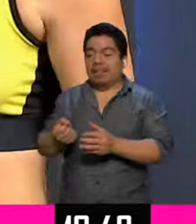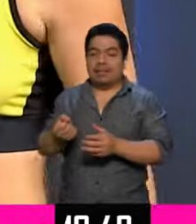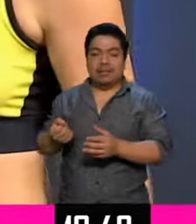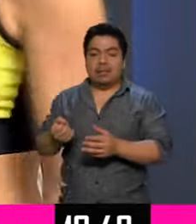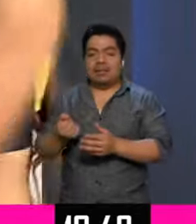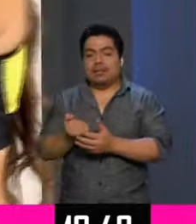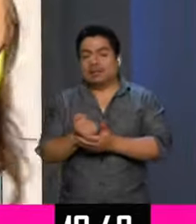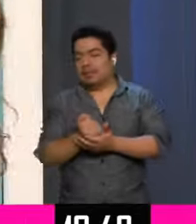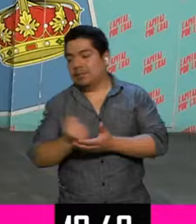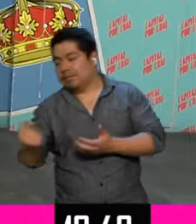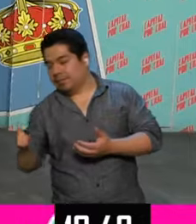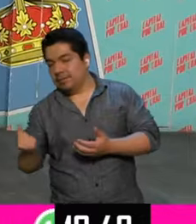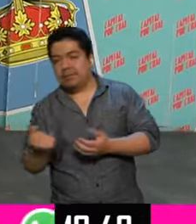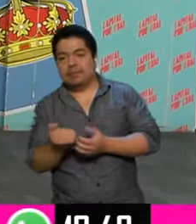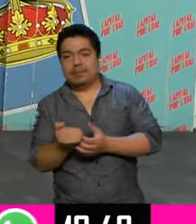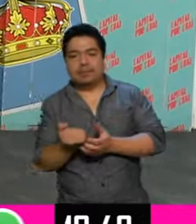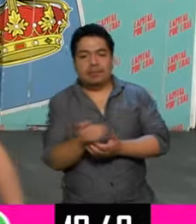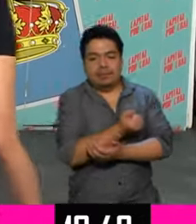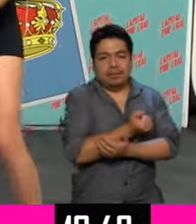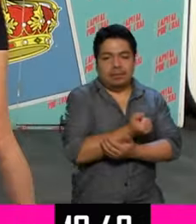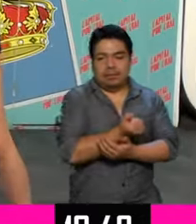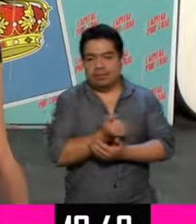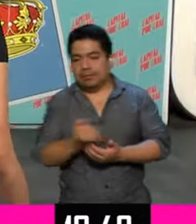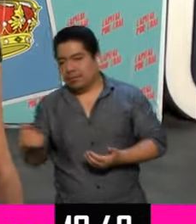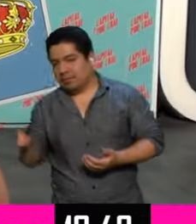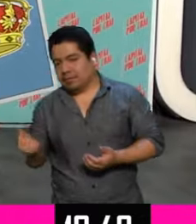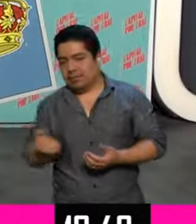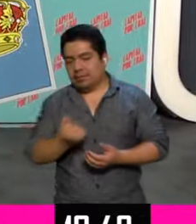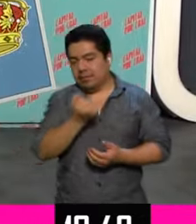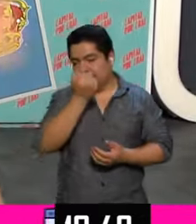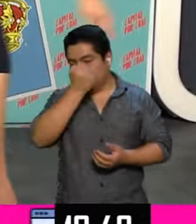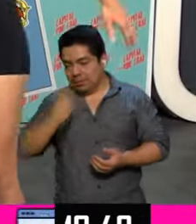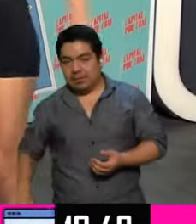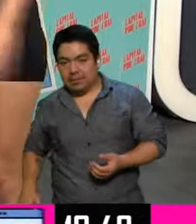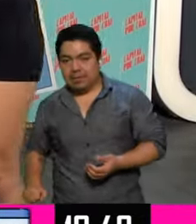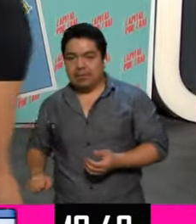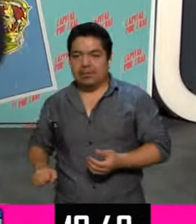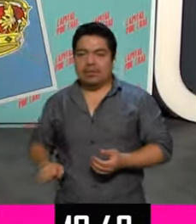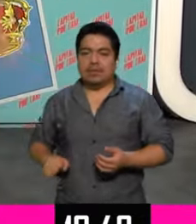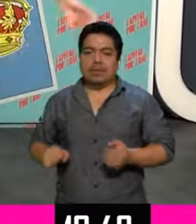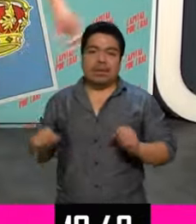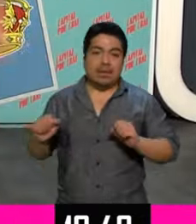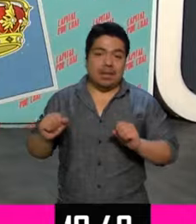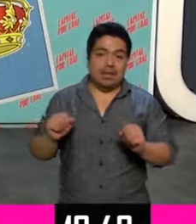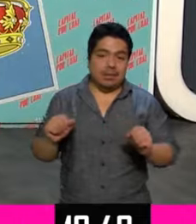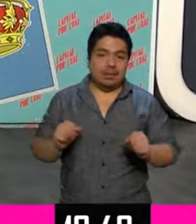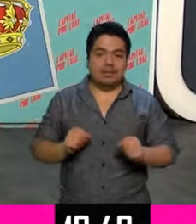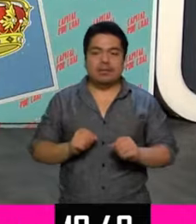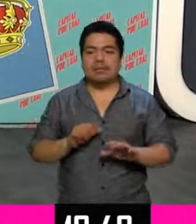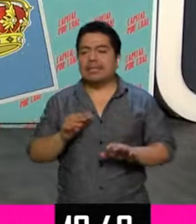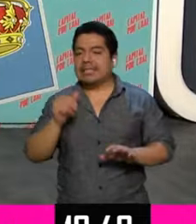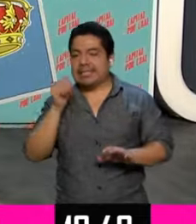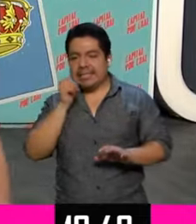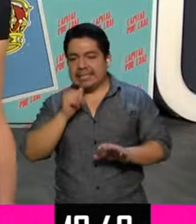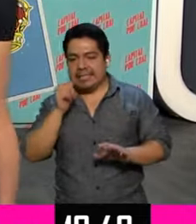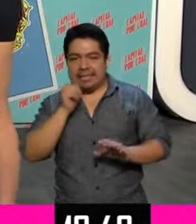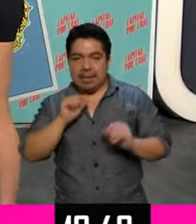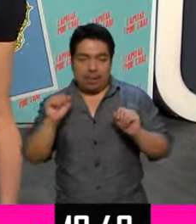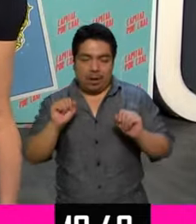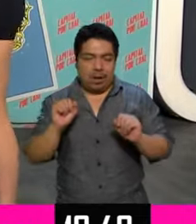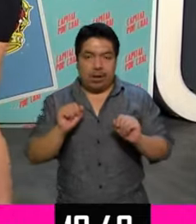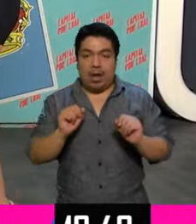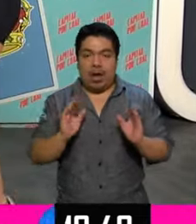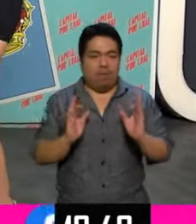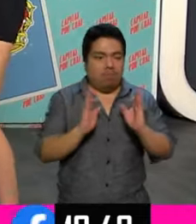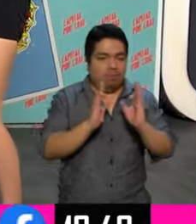sino a un costado. Entonces, ya me está poniendo fuerza y yo la hago de lado y me echo a correr, ¿no? O exacto. Sea, siempre correr. No. ¿Nunca? Enfrentarse. No,